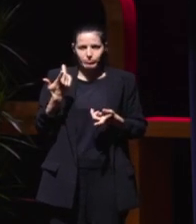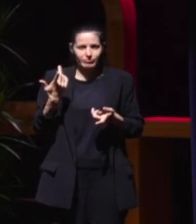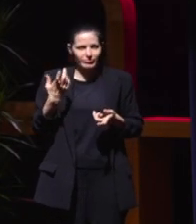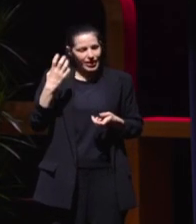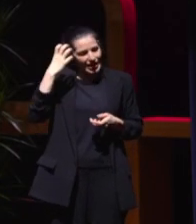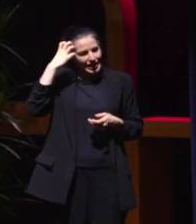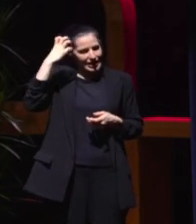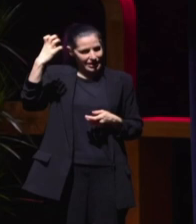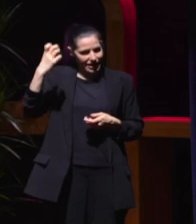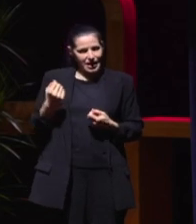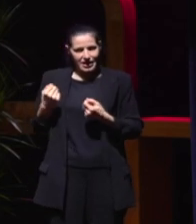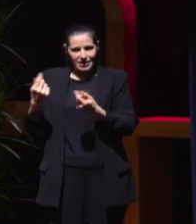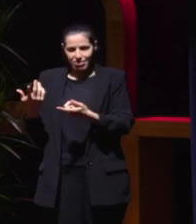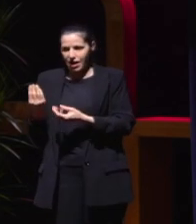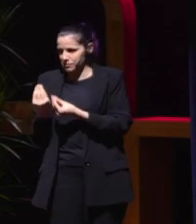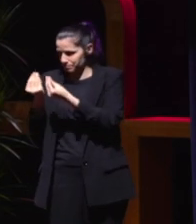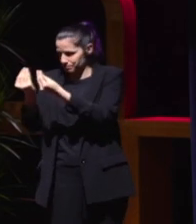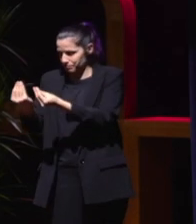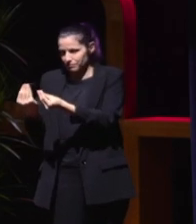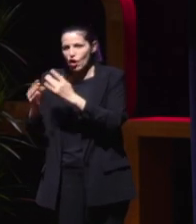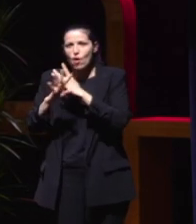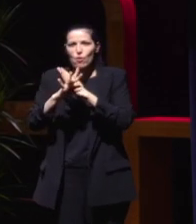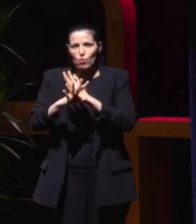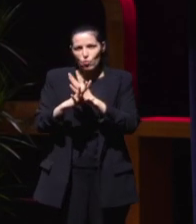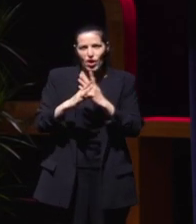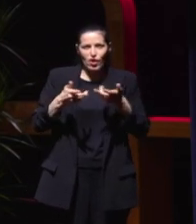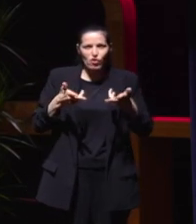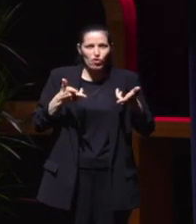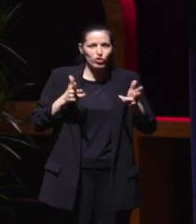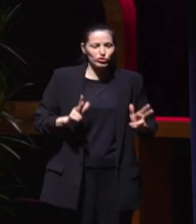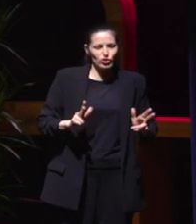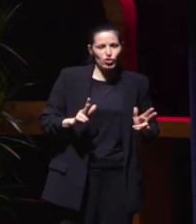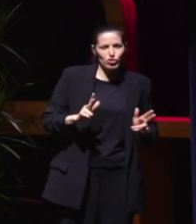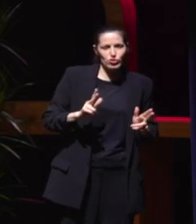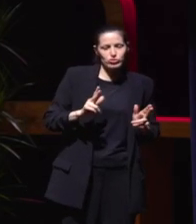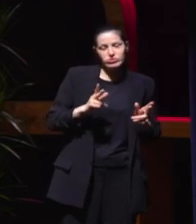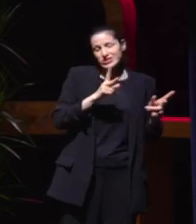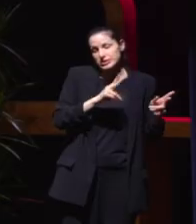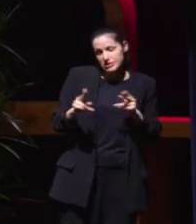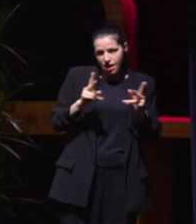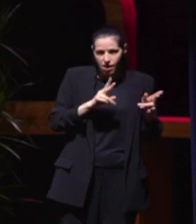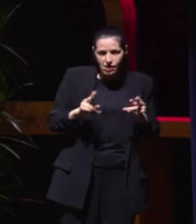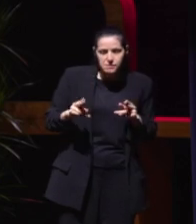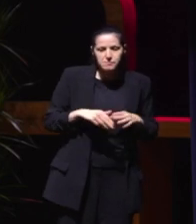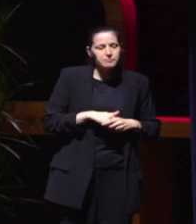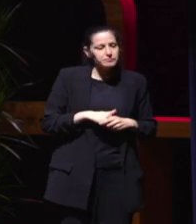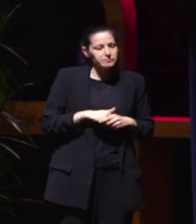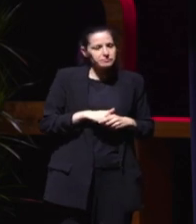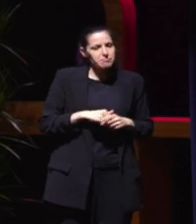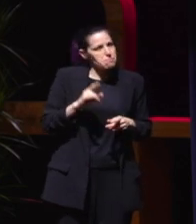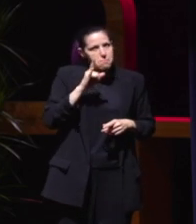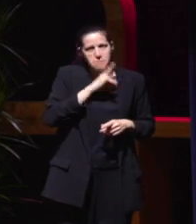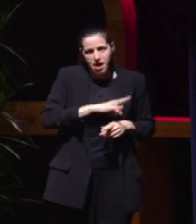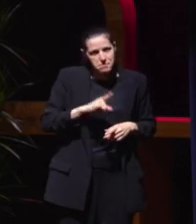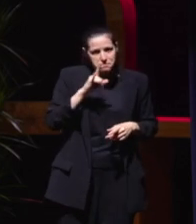y además matan a khaleesi que es que ya o sea vamos no no mal mal mal